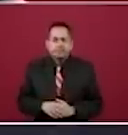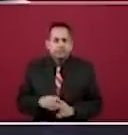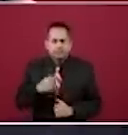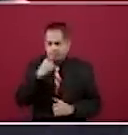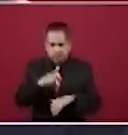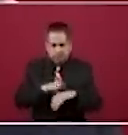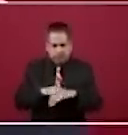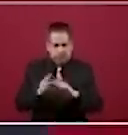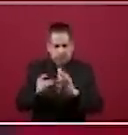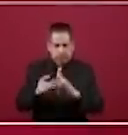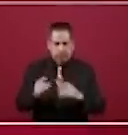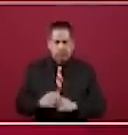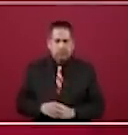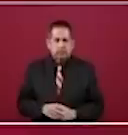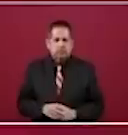lo de las,